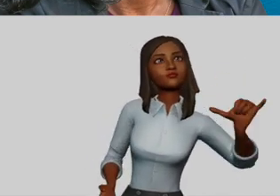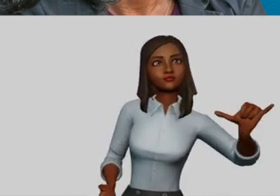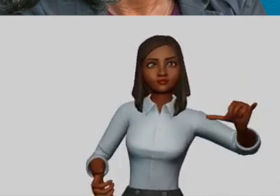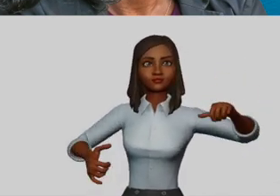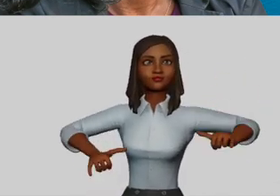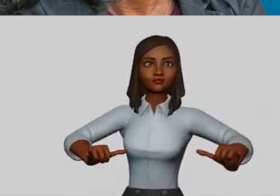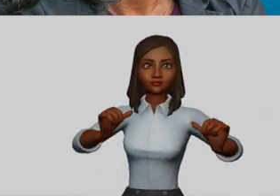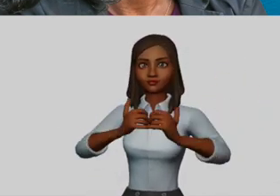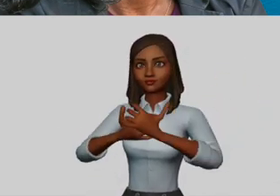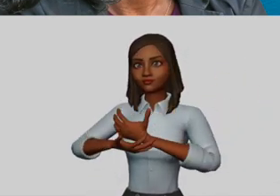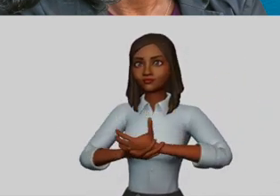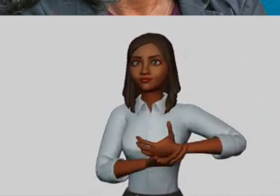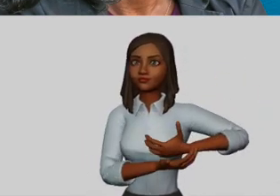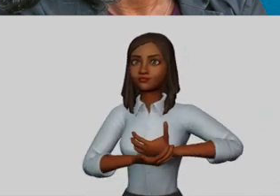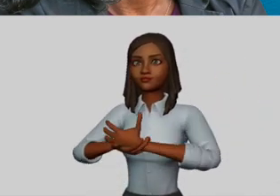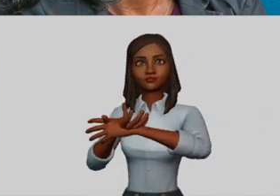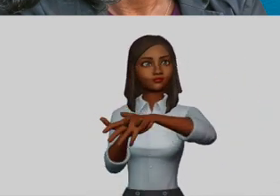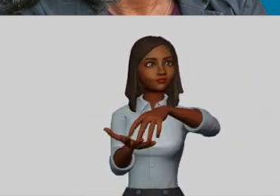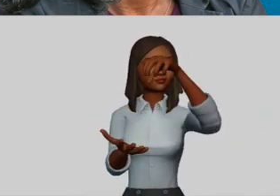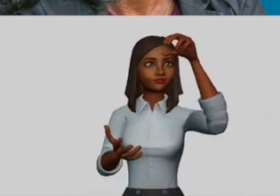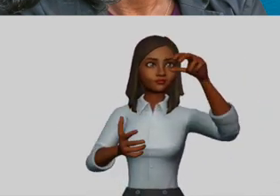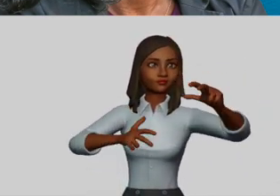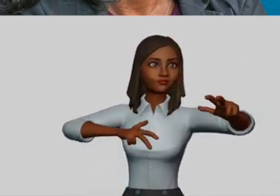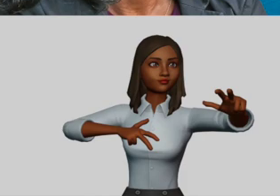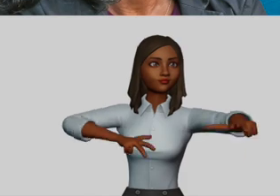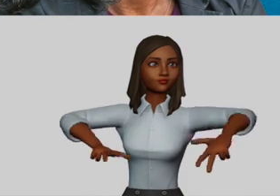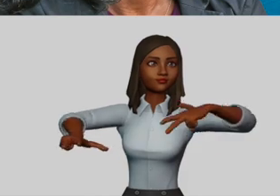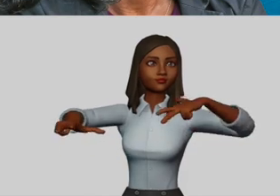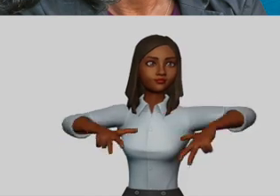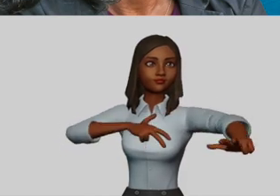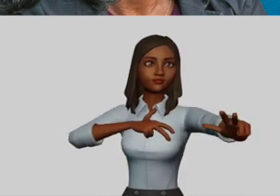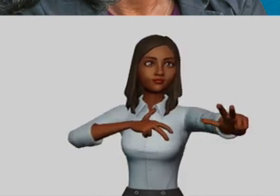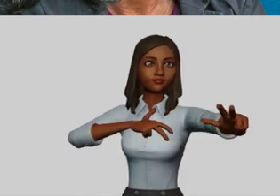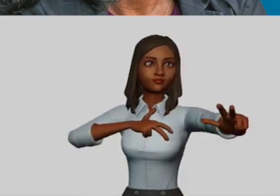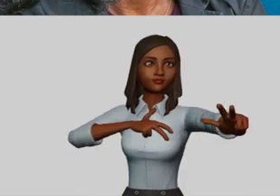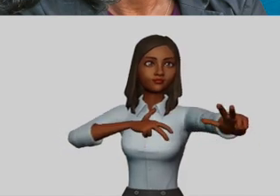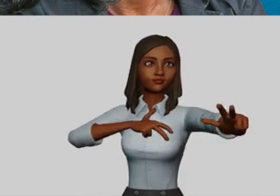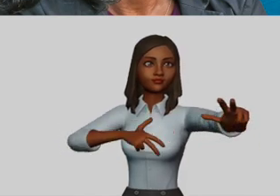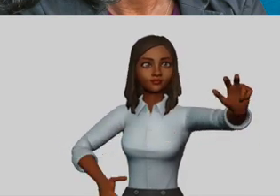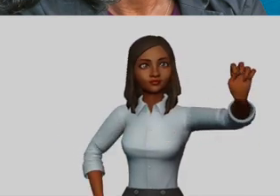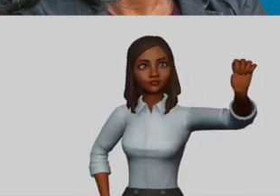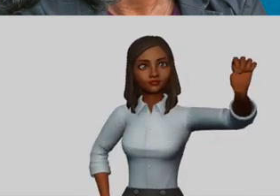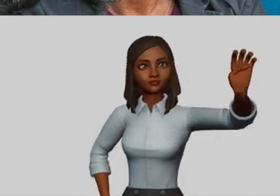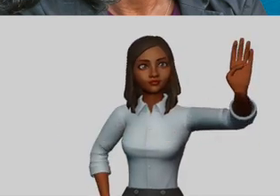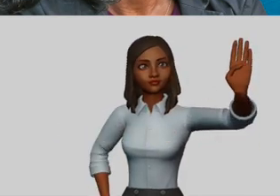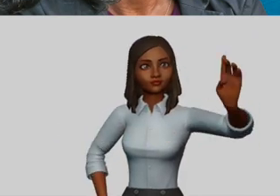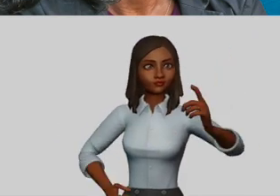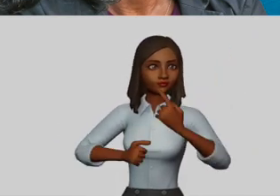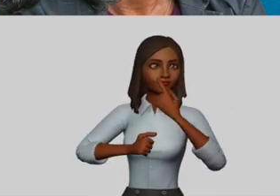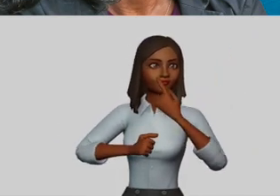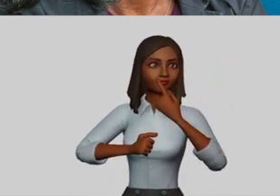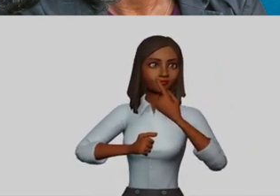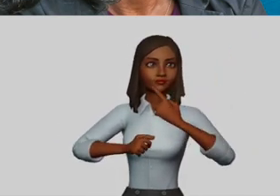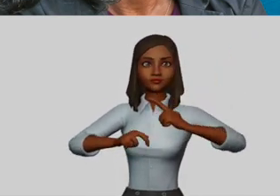es solamente hello, ¿verdad? Pero el gesto. El lenguaje de señas es cara.